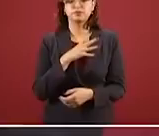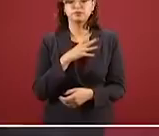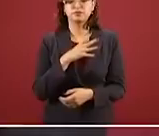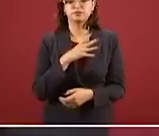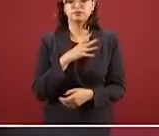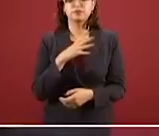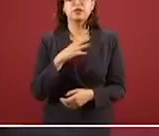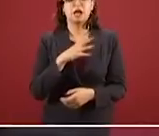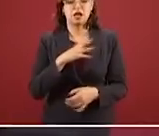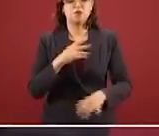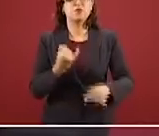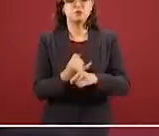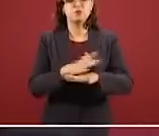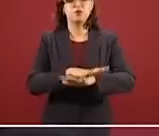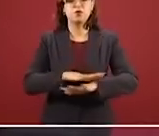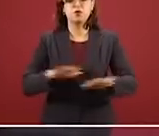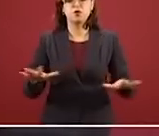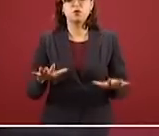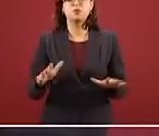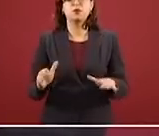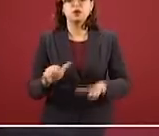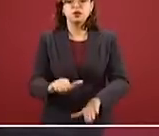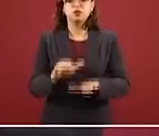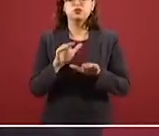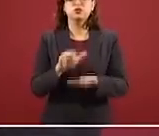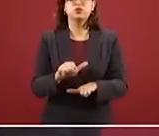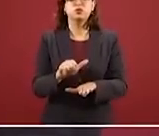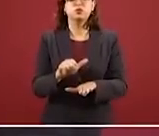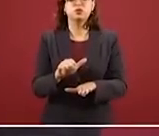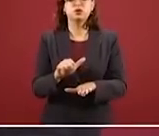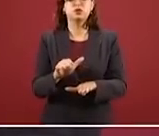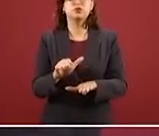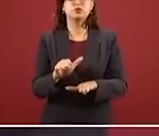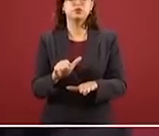noticias de que aminoró